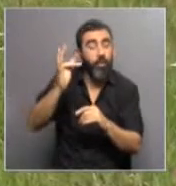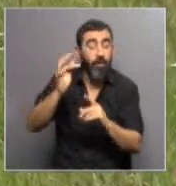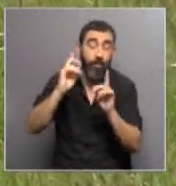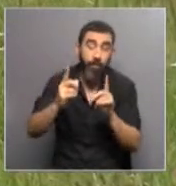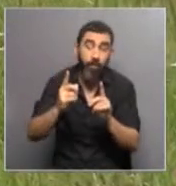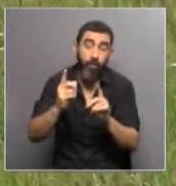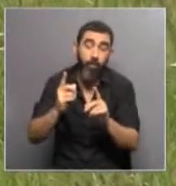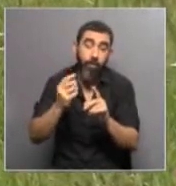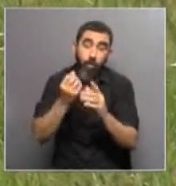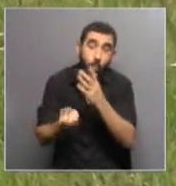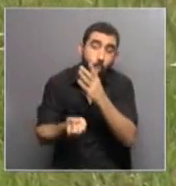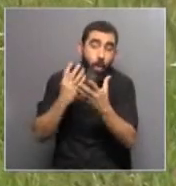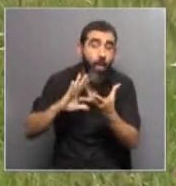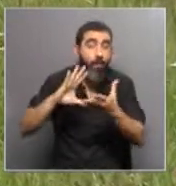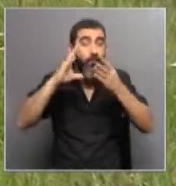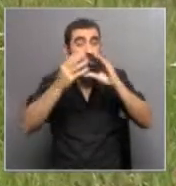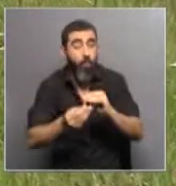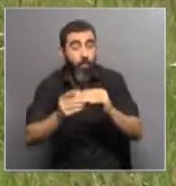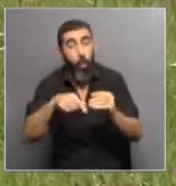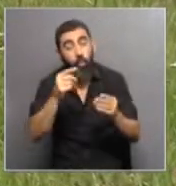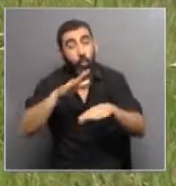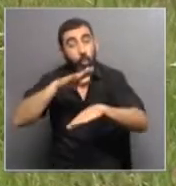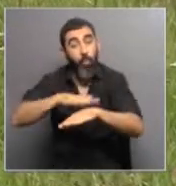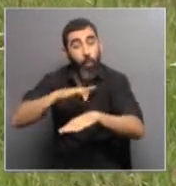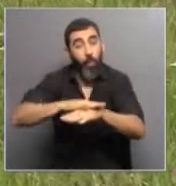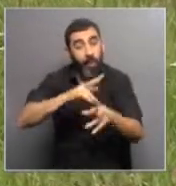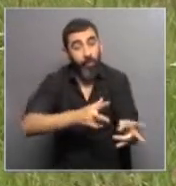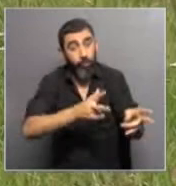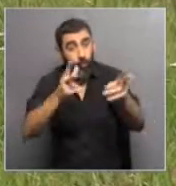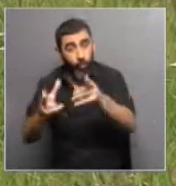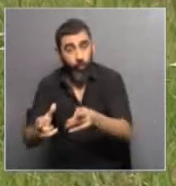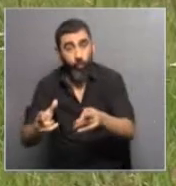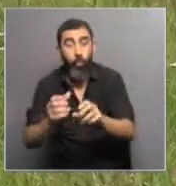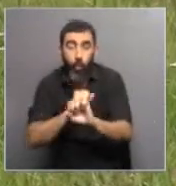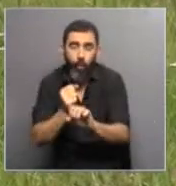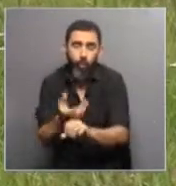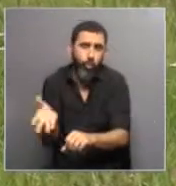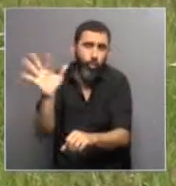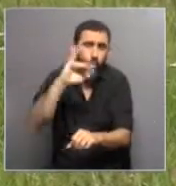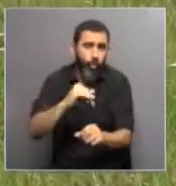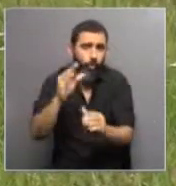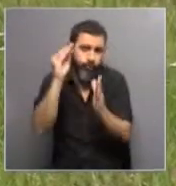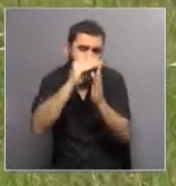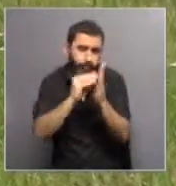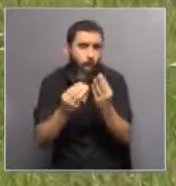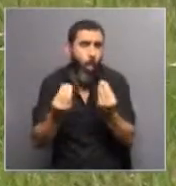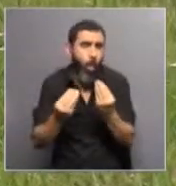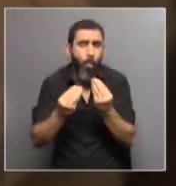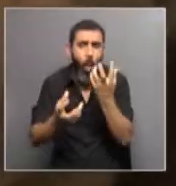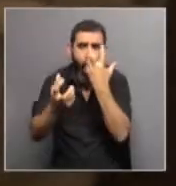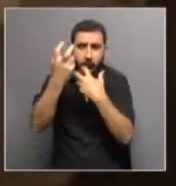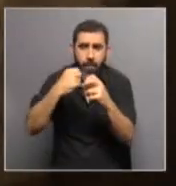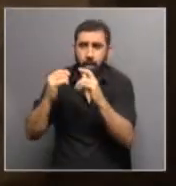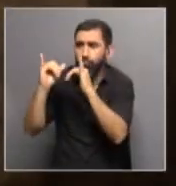nueva trazabilidad, en una nueva etapa de trazabilidad, poder tener todos los días registrados cómo se mueven nuestros